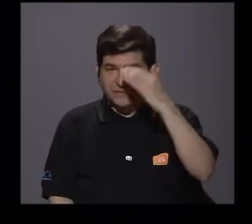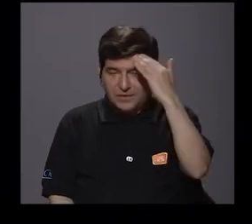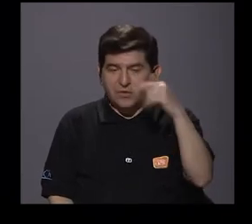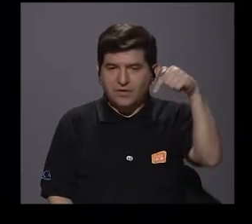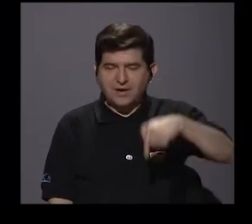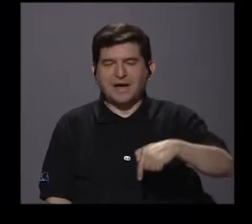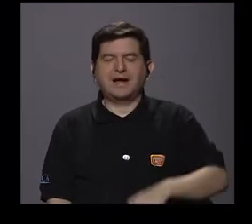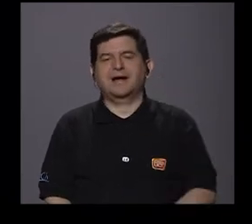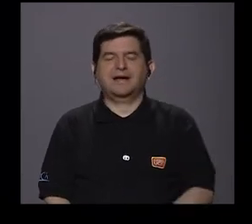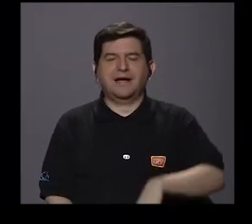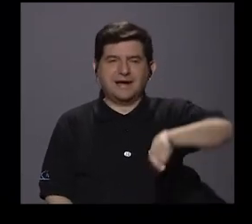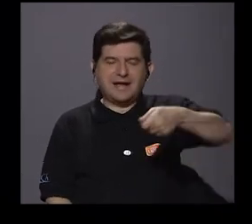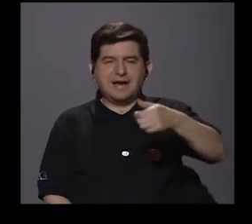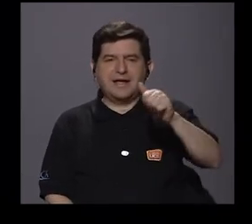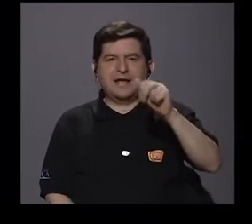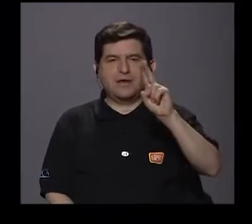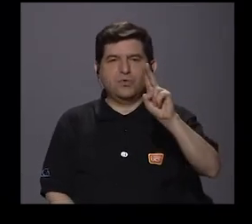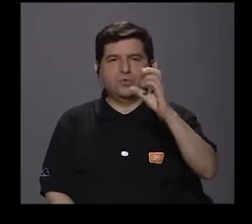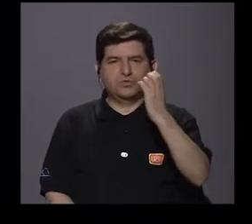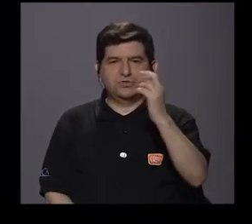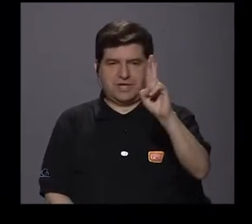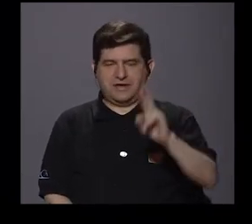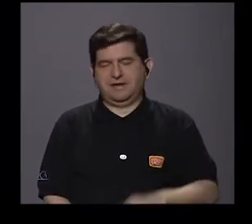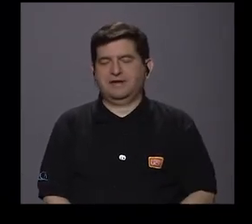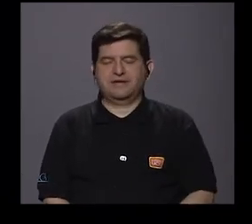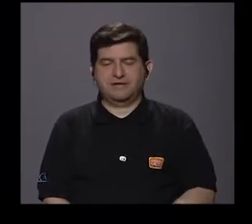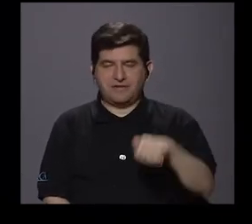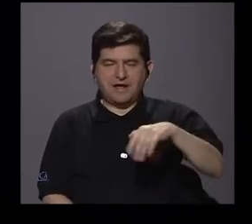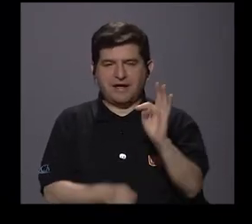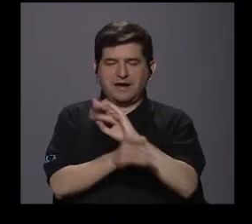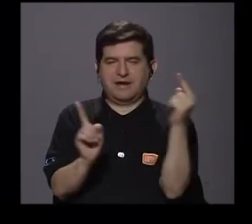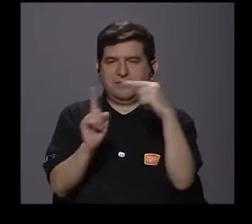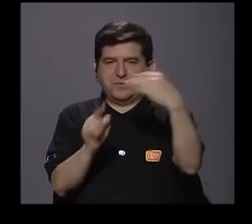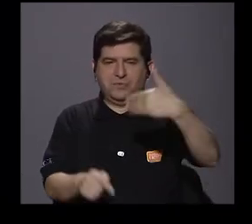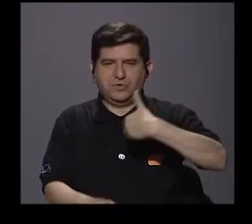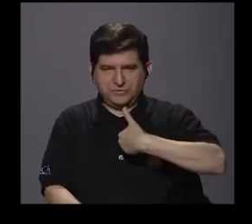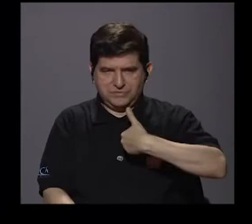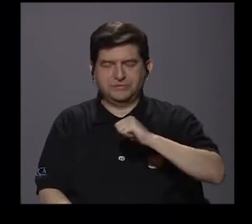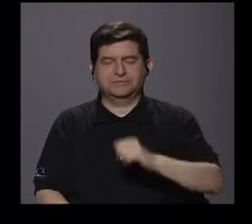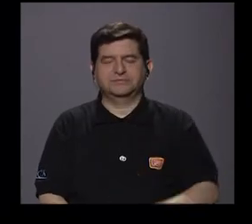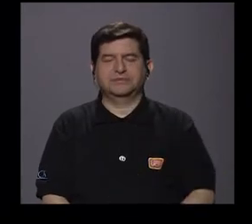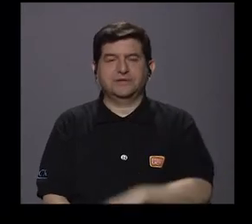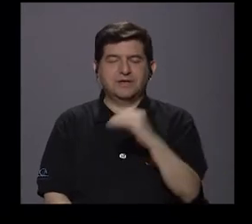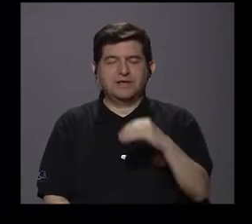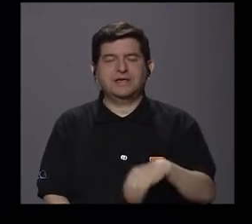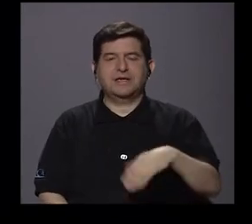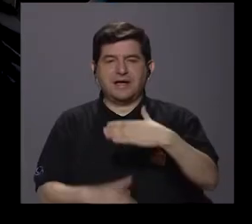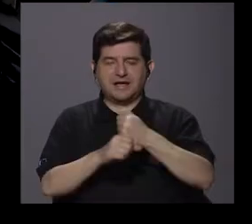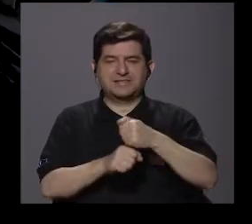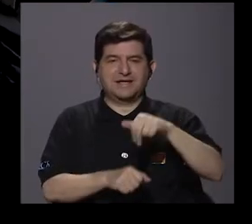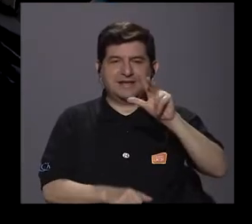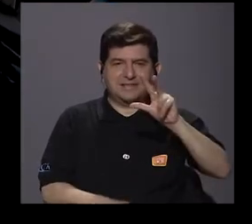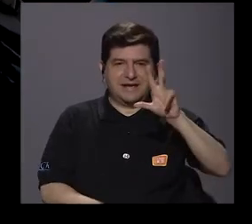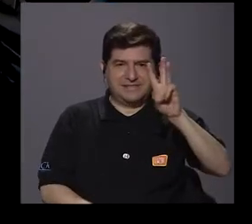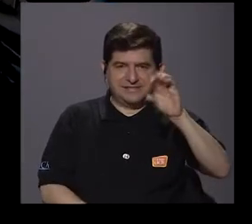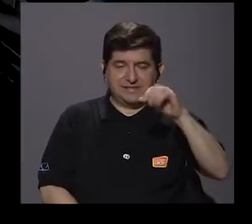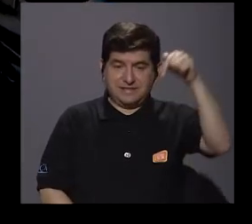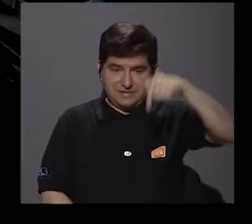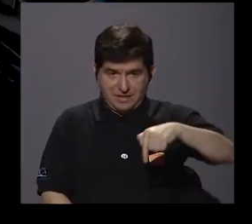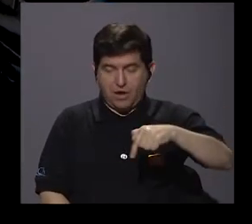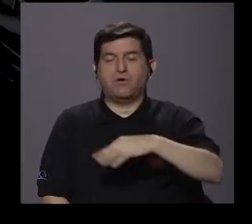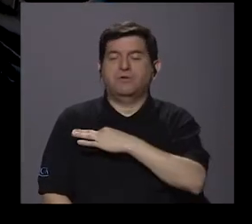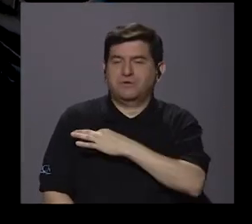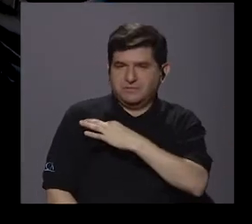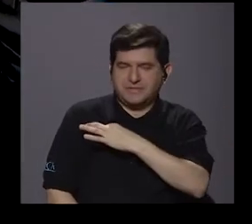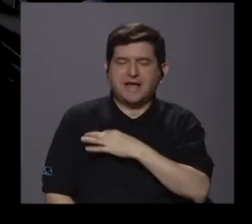Hola, estamos desde los estudios del canal Universidad de Costa Rica, donde hacemos televisión con sentido y hacemos 360. Hoy tenemos el